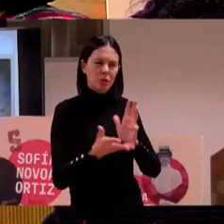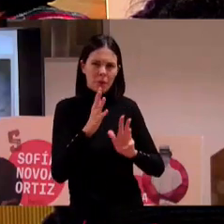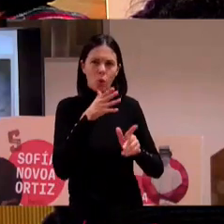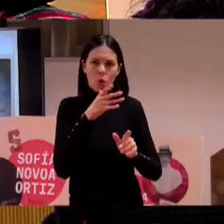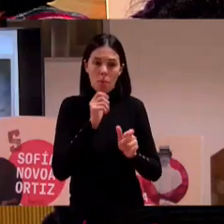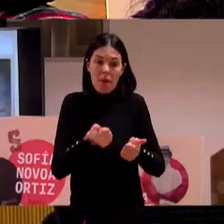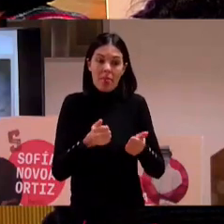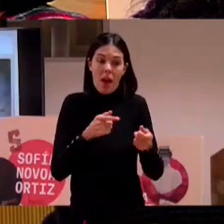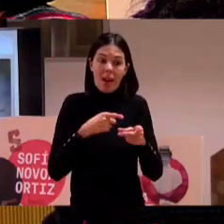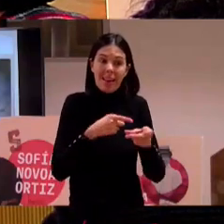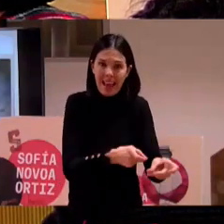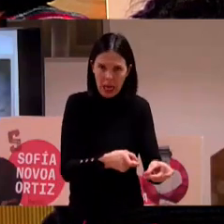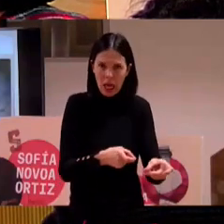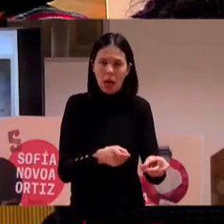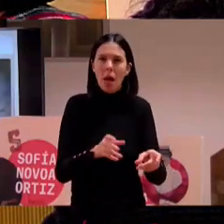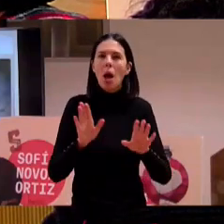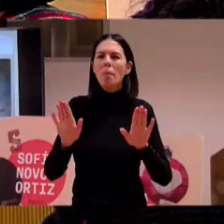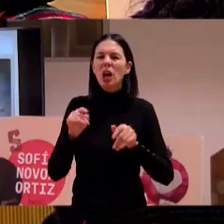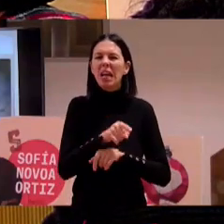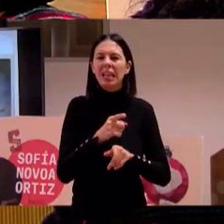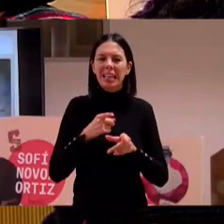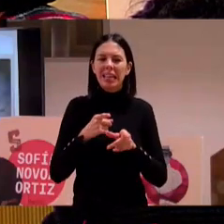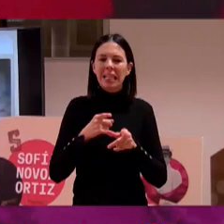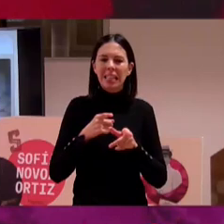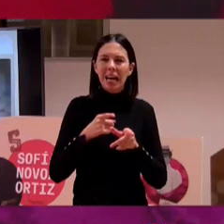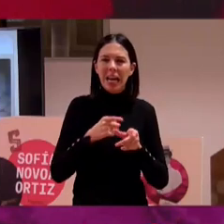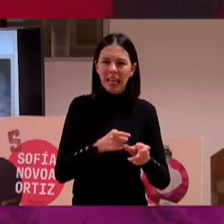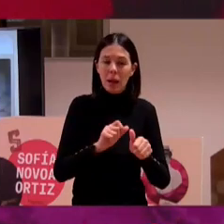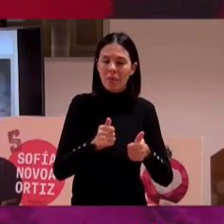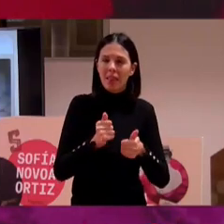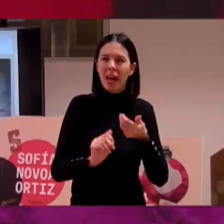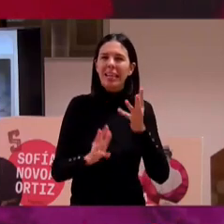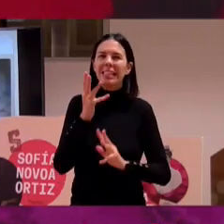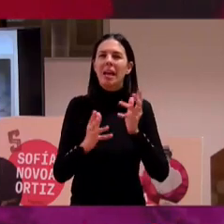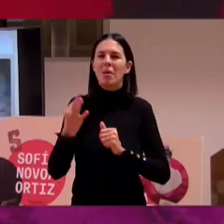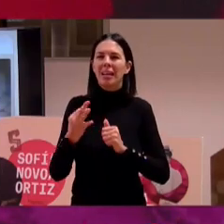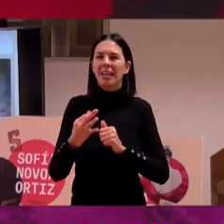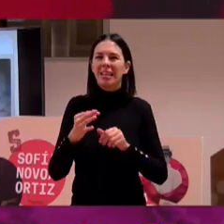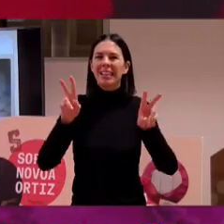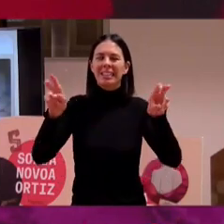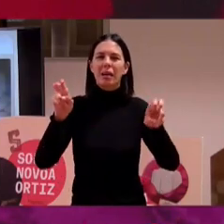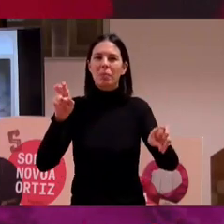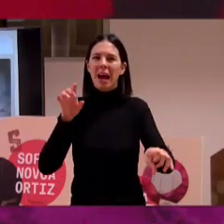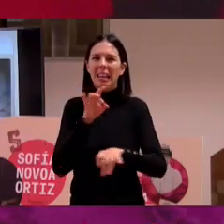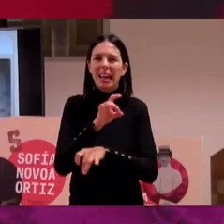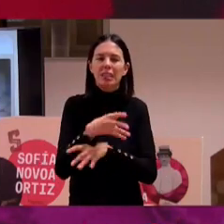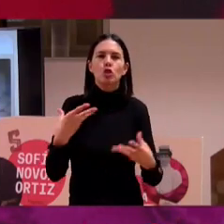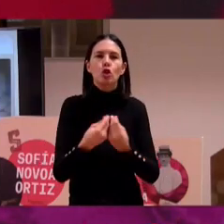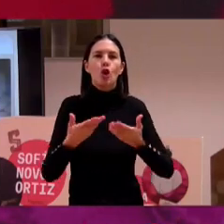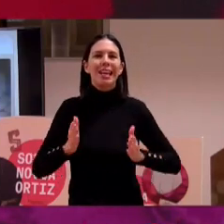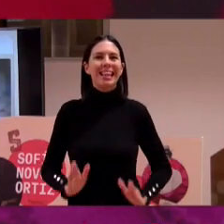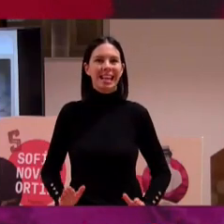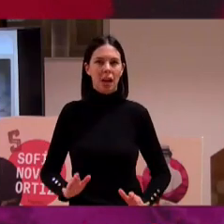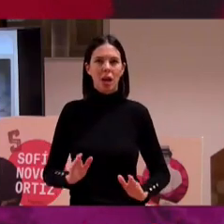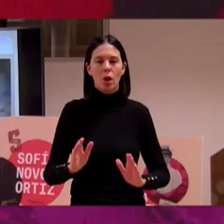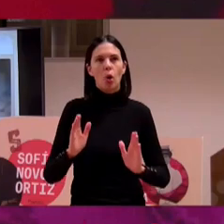guerra, sí, pero eu creo que aí o que queimou fundamentalmente foi a correspondencia coa filla no